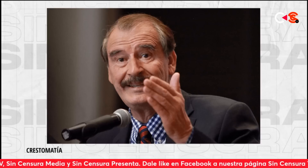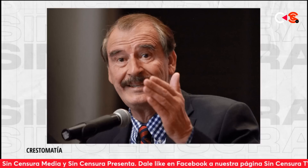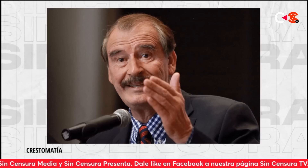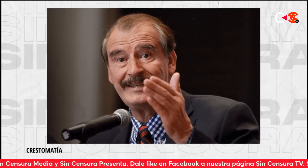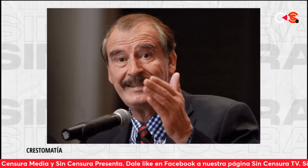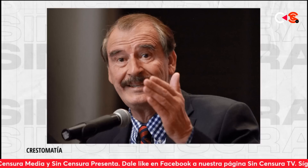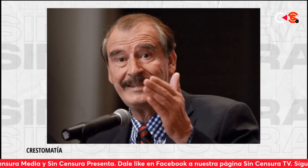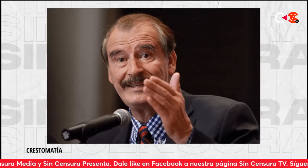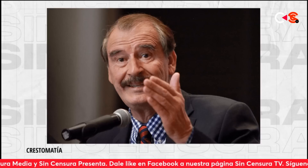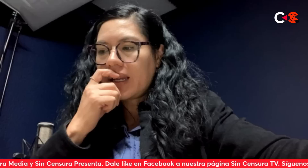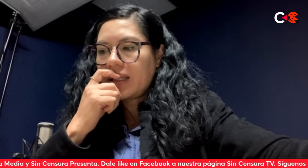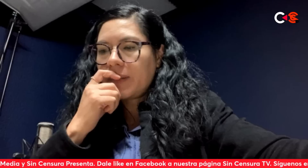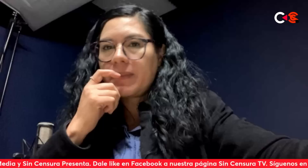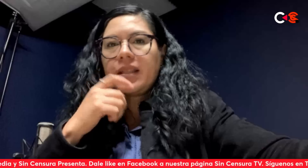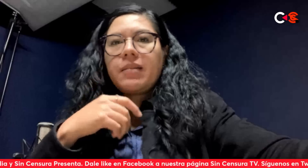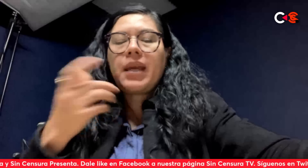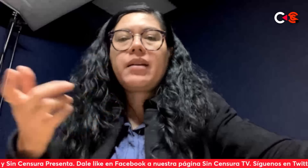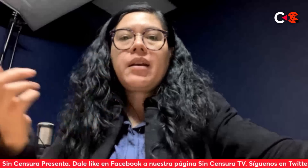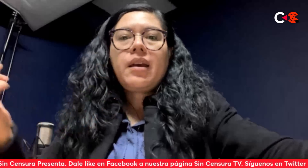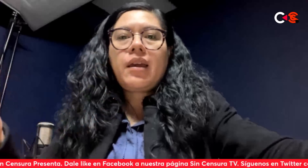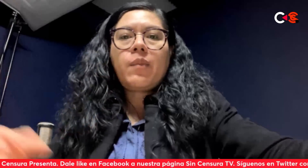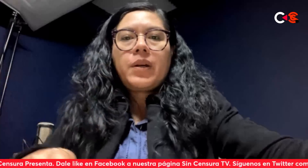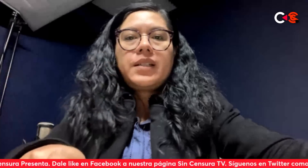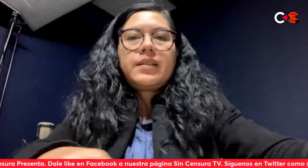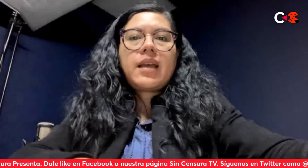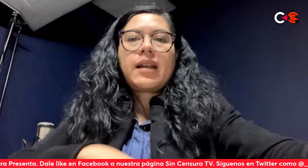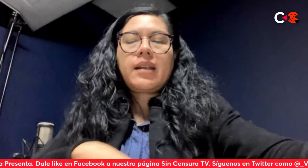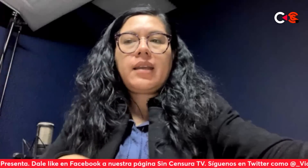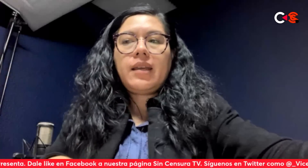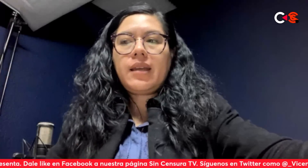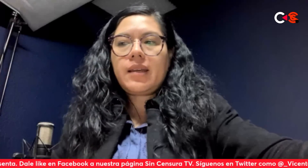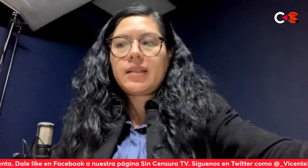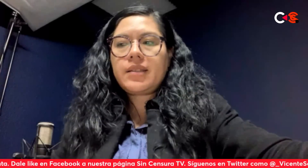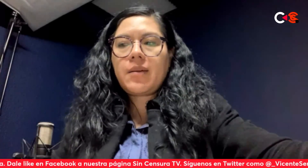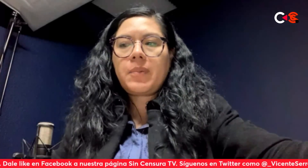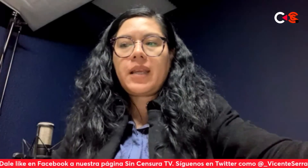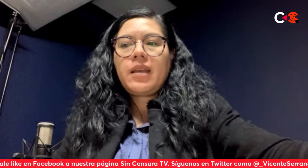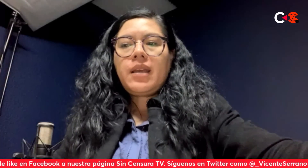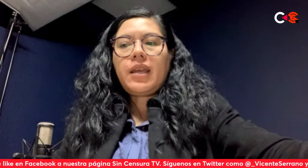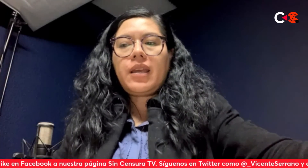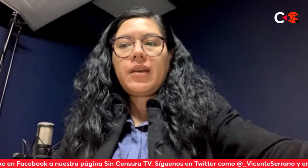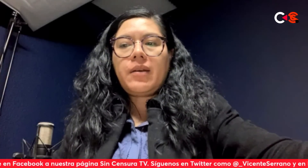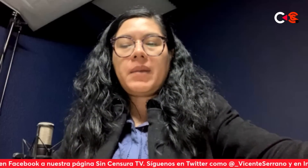un pueblo que les permite también, pues, estar siempre